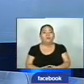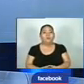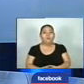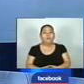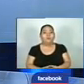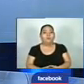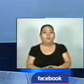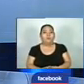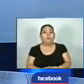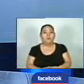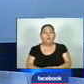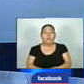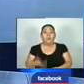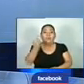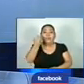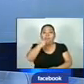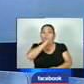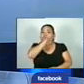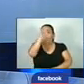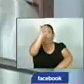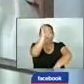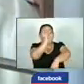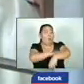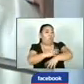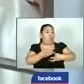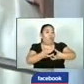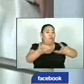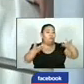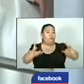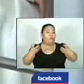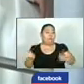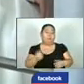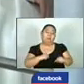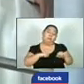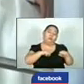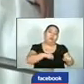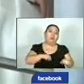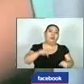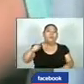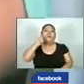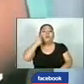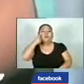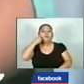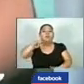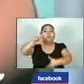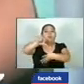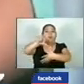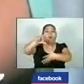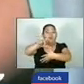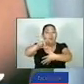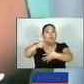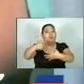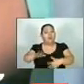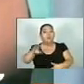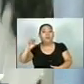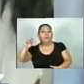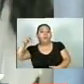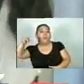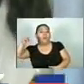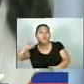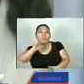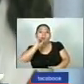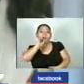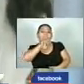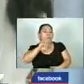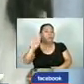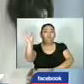El brote de dengue ya ha dejado decenas de muertos y miles de contagiados en América Latina. Las estadísticas de la OPS indican que